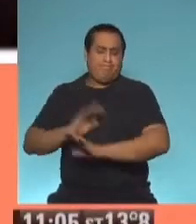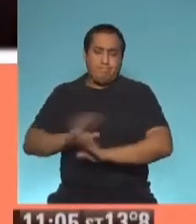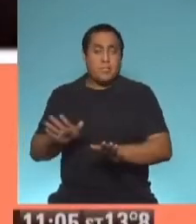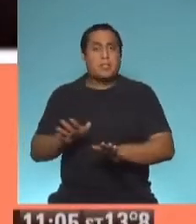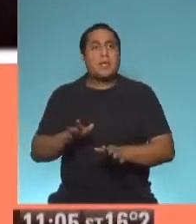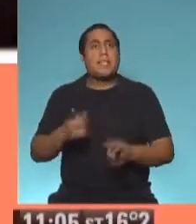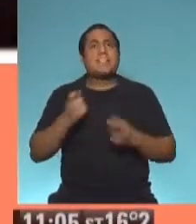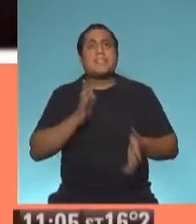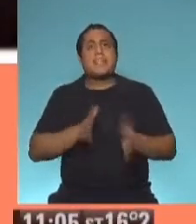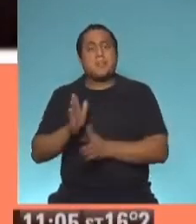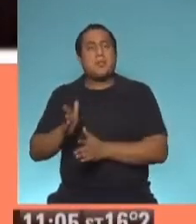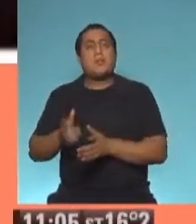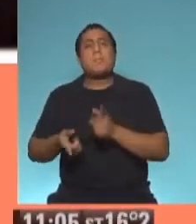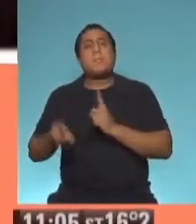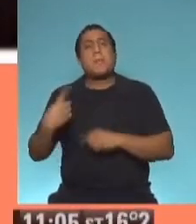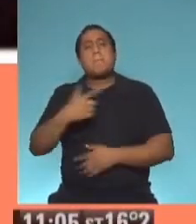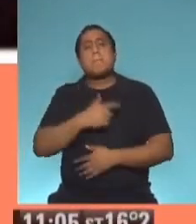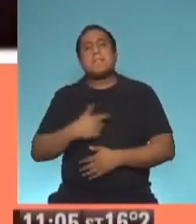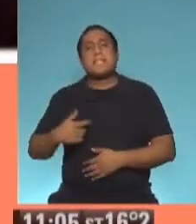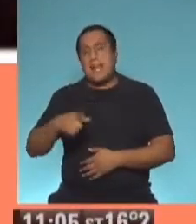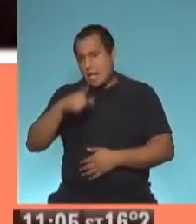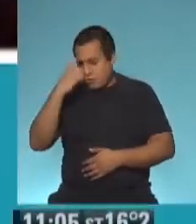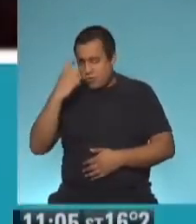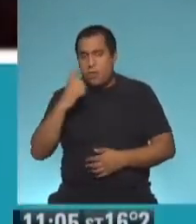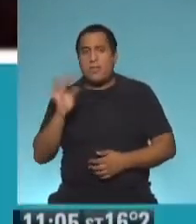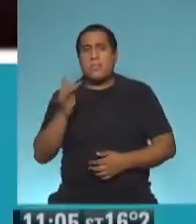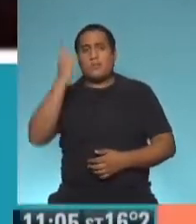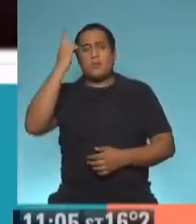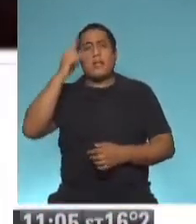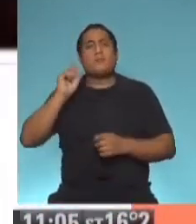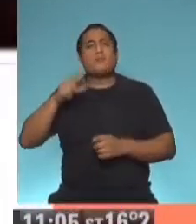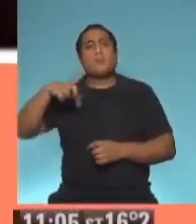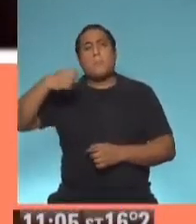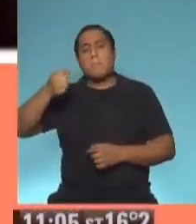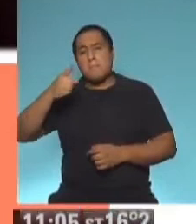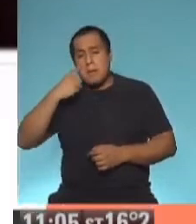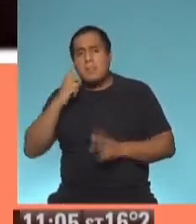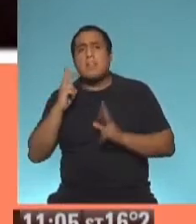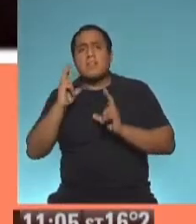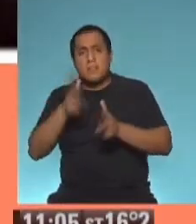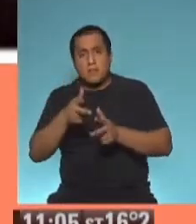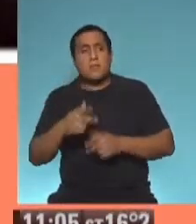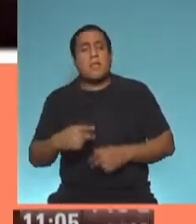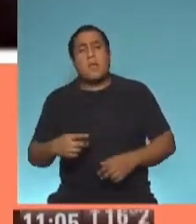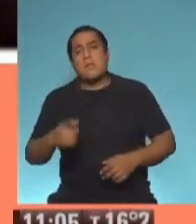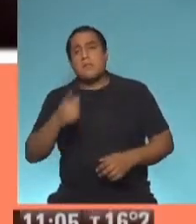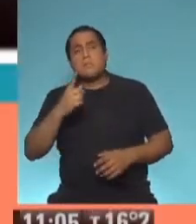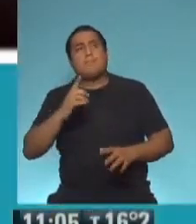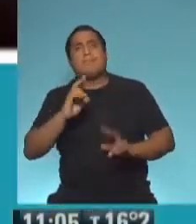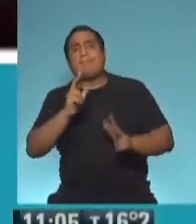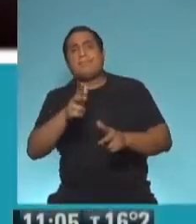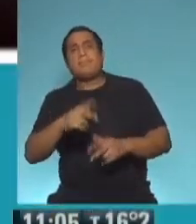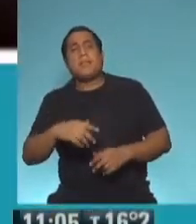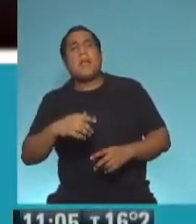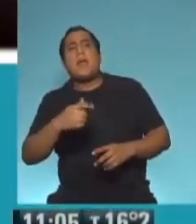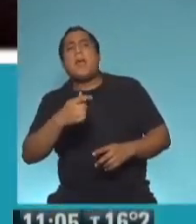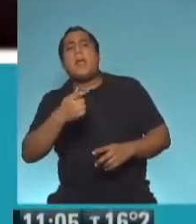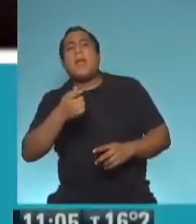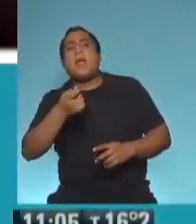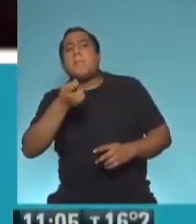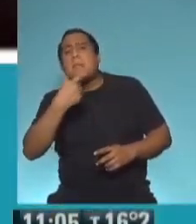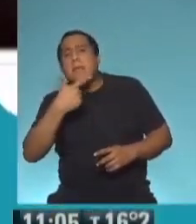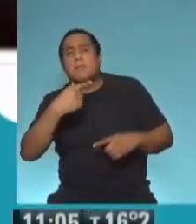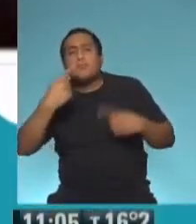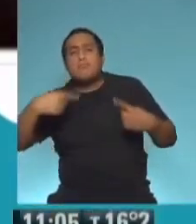de la Nación y, por supuesto, la directora ejecutiva de PAMI decían que se ha producido efectivamente esa promesa que hablaba de los medicamentos